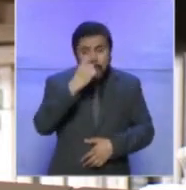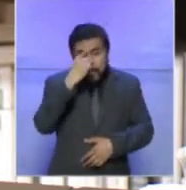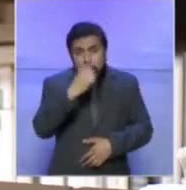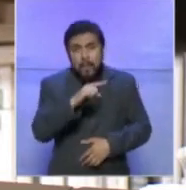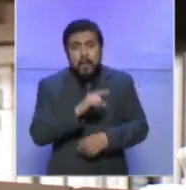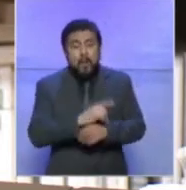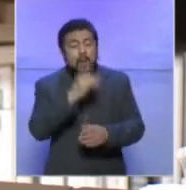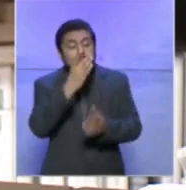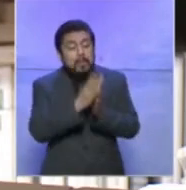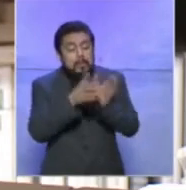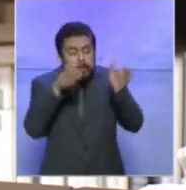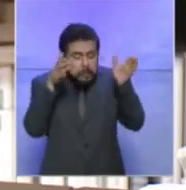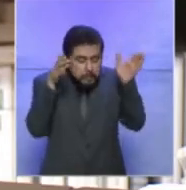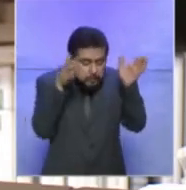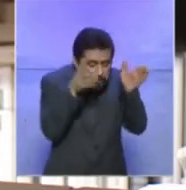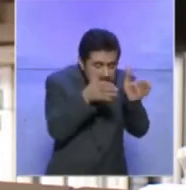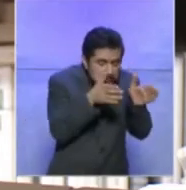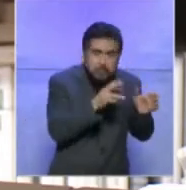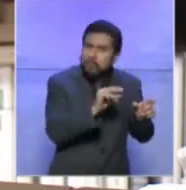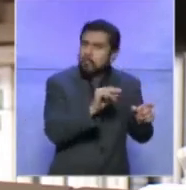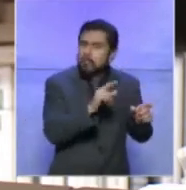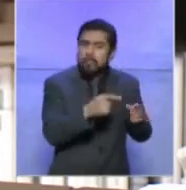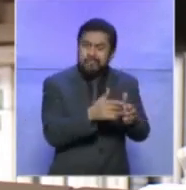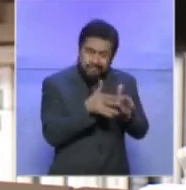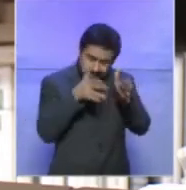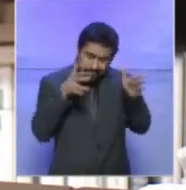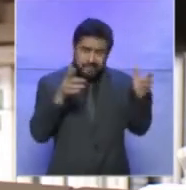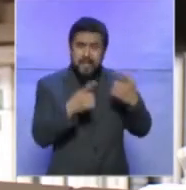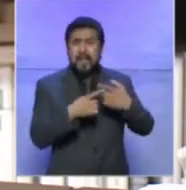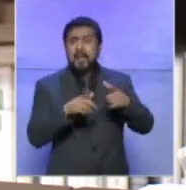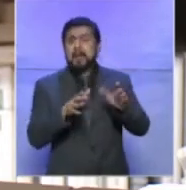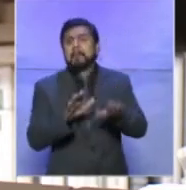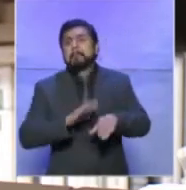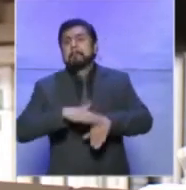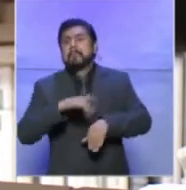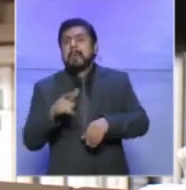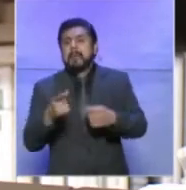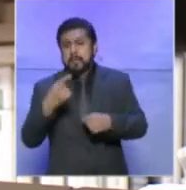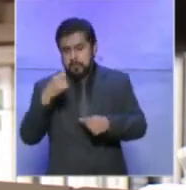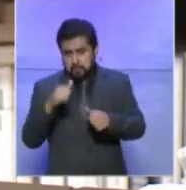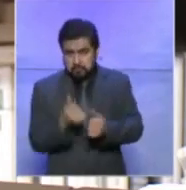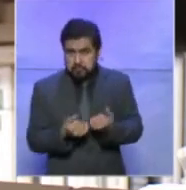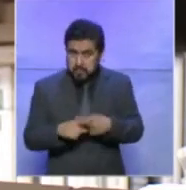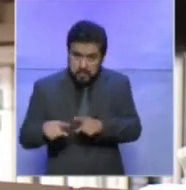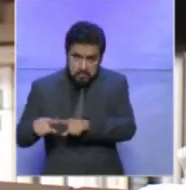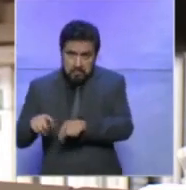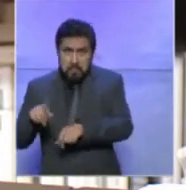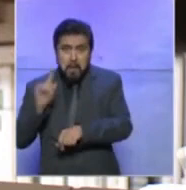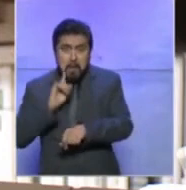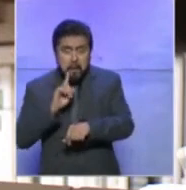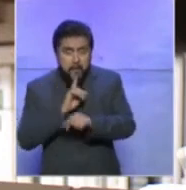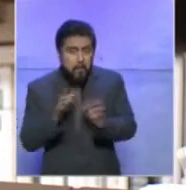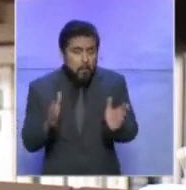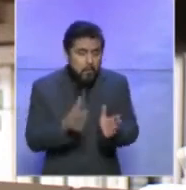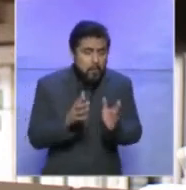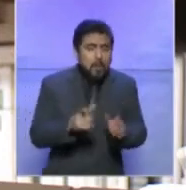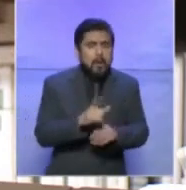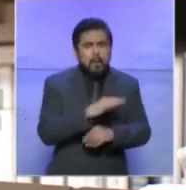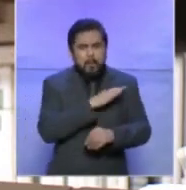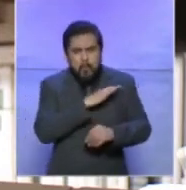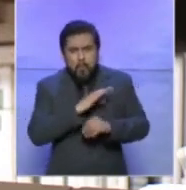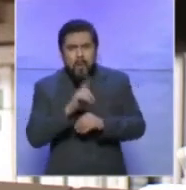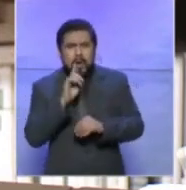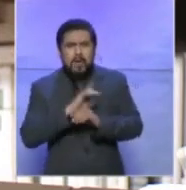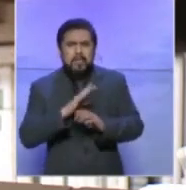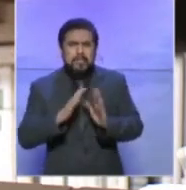una visión restringida. Estimo que el principio de paridad en todo también debe permear en las condiciones de participación a fin de que las mujeres compitan